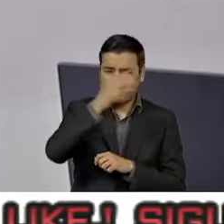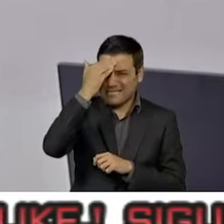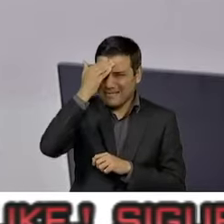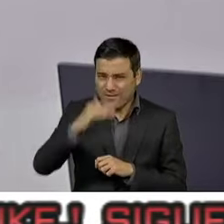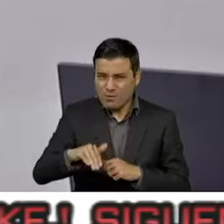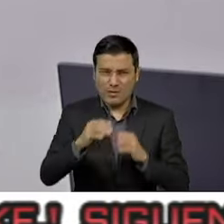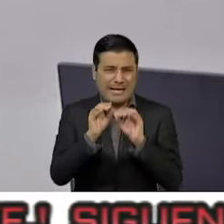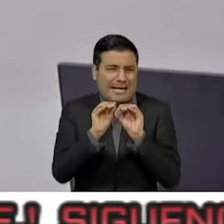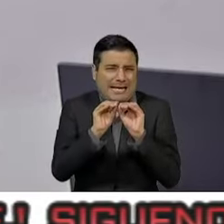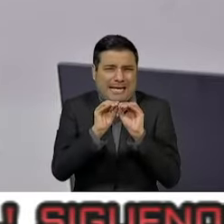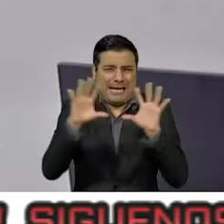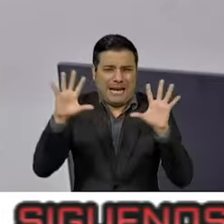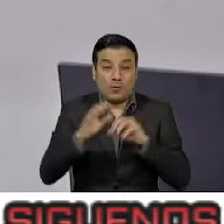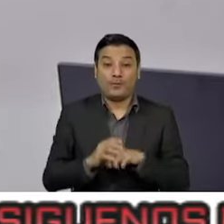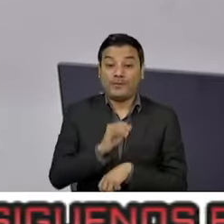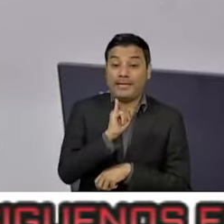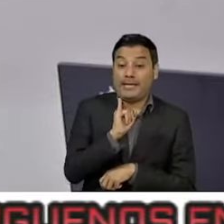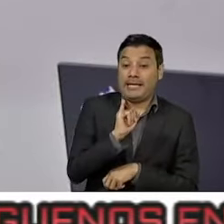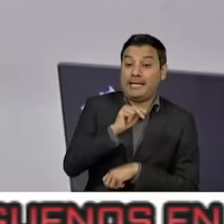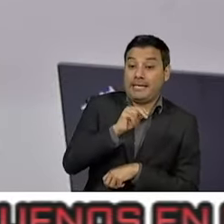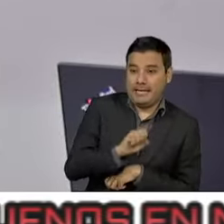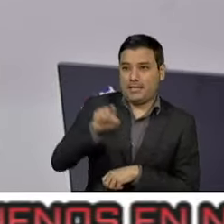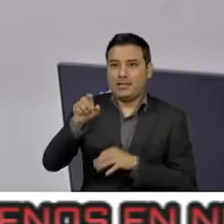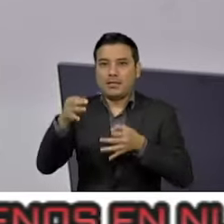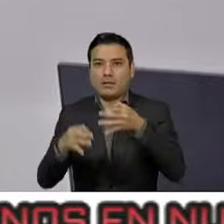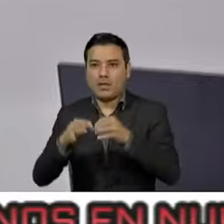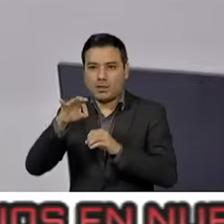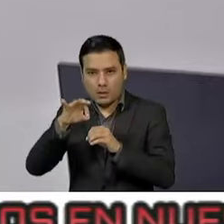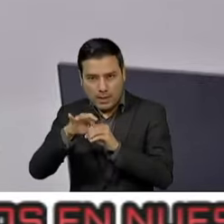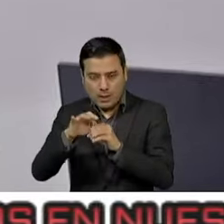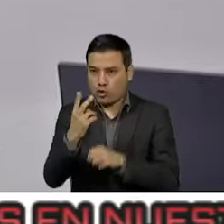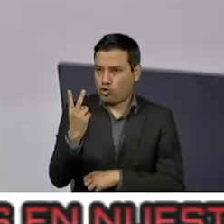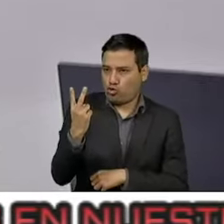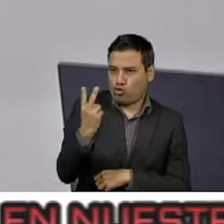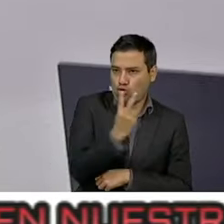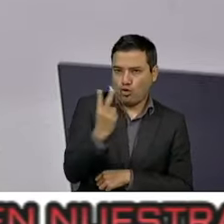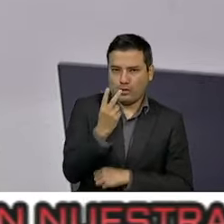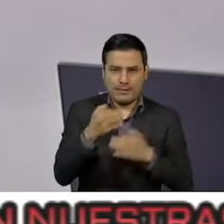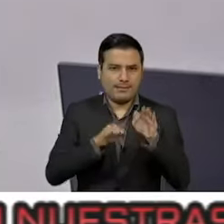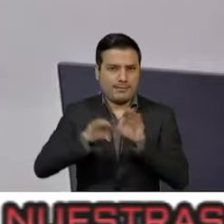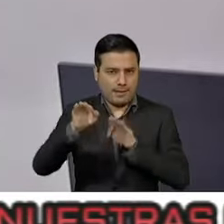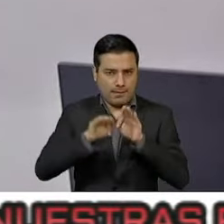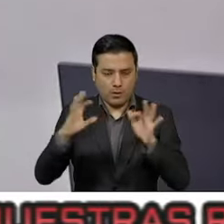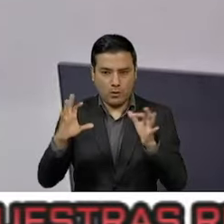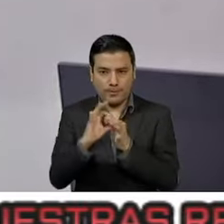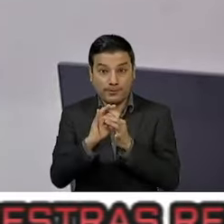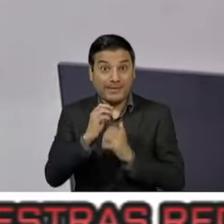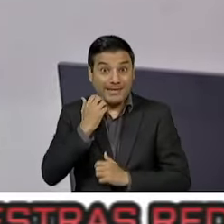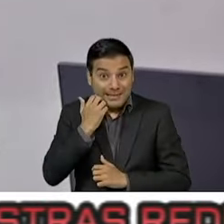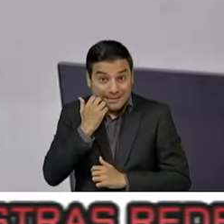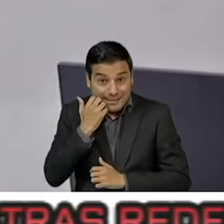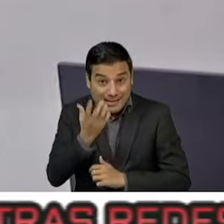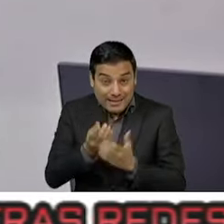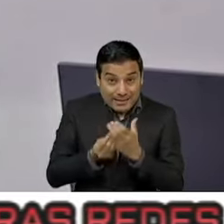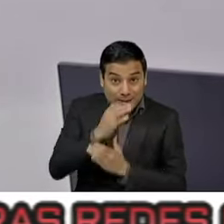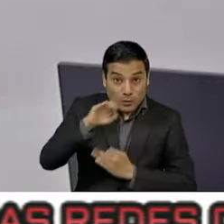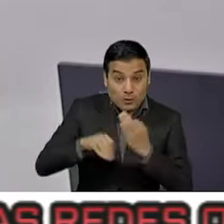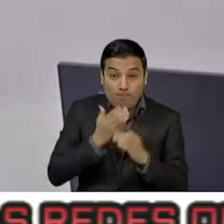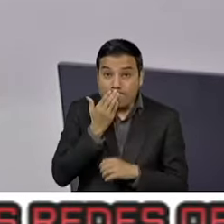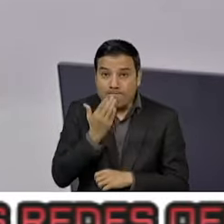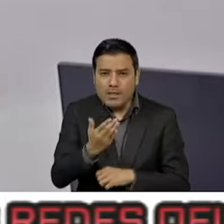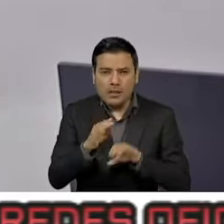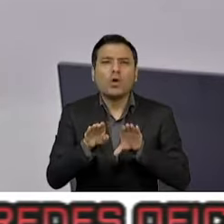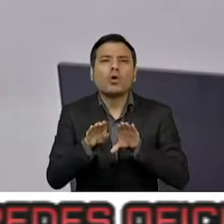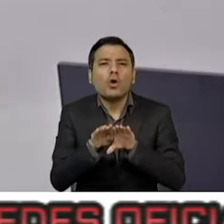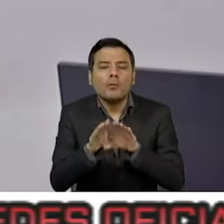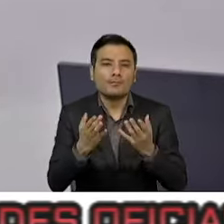la labor de ambas instituciones es complementaria y que para lograr el éxito común es preciso fomentar la interacción